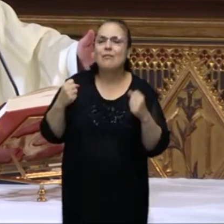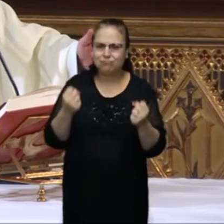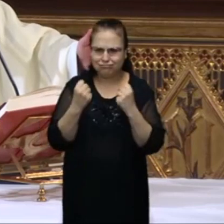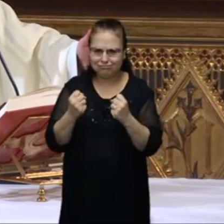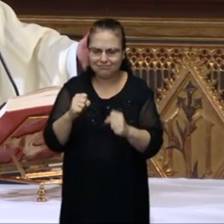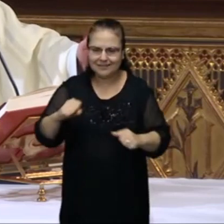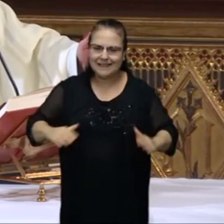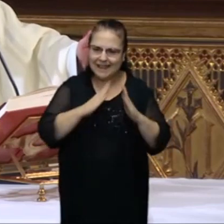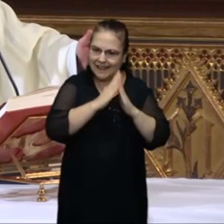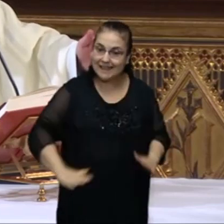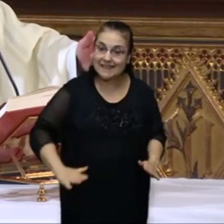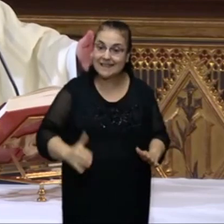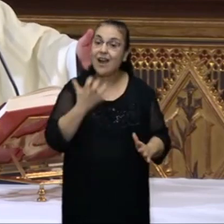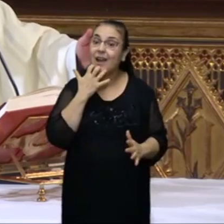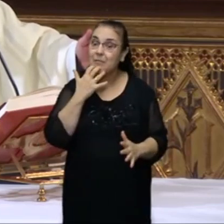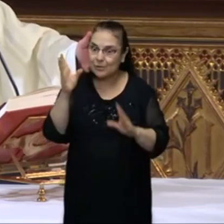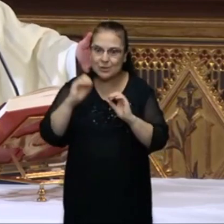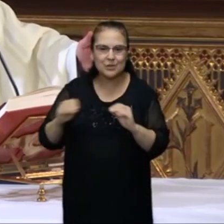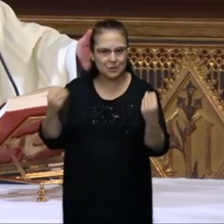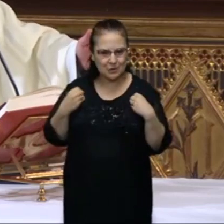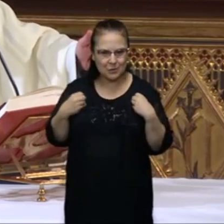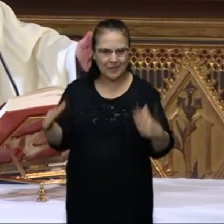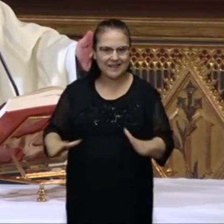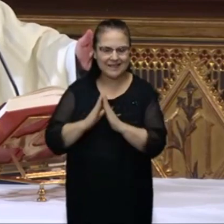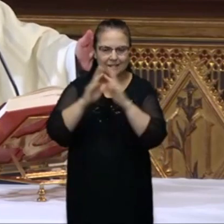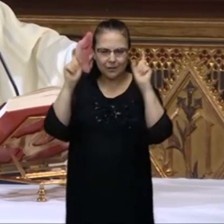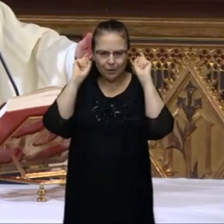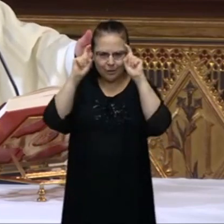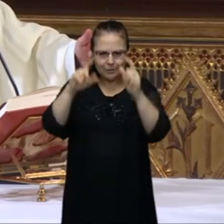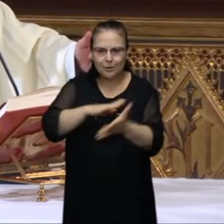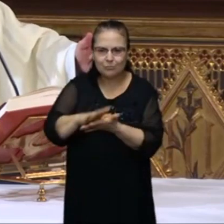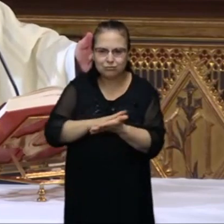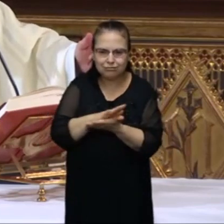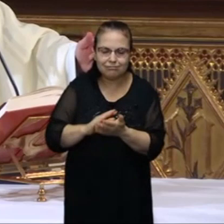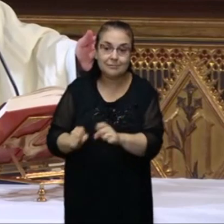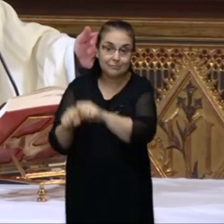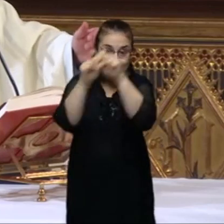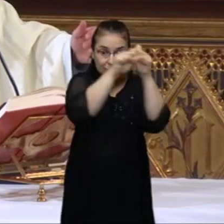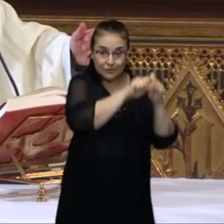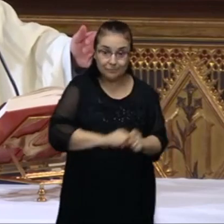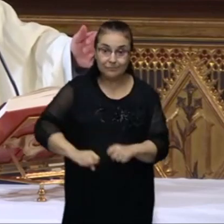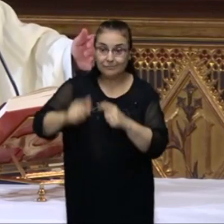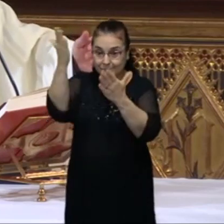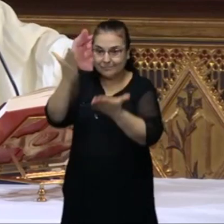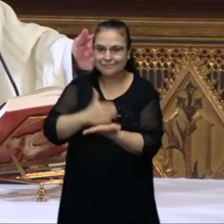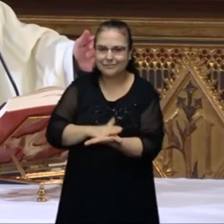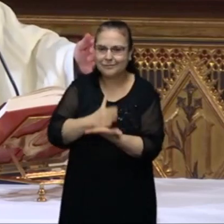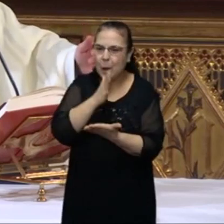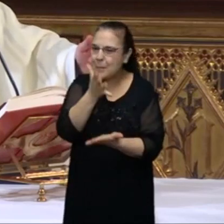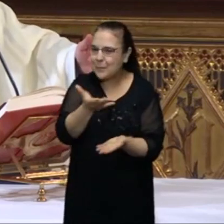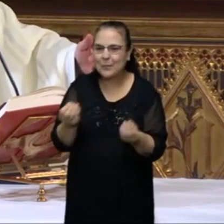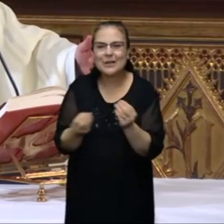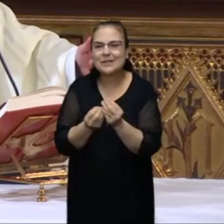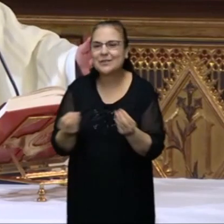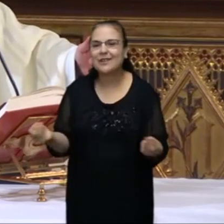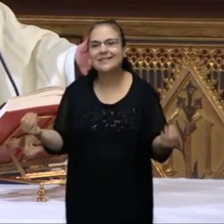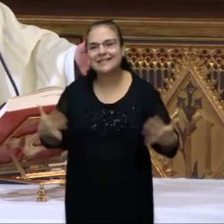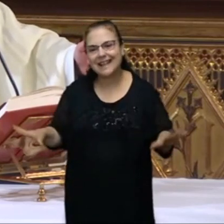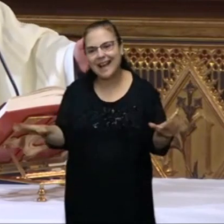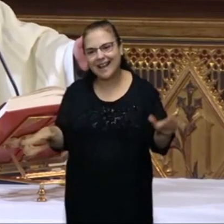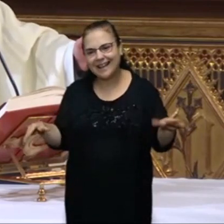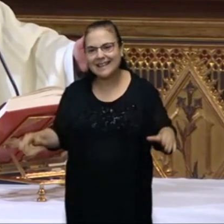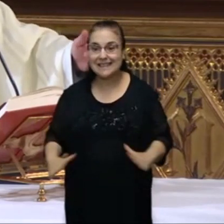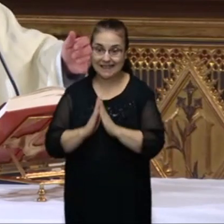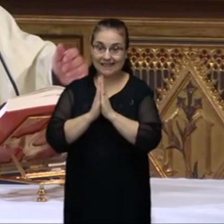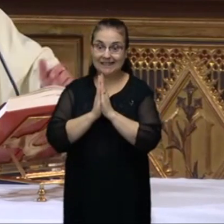con el ejemplo de su vida santa, instruyéndola con su palabra y protegiéndola con su intercesión. Por eso con los ángeles y con la multitud de los